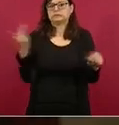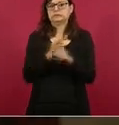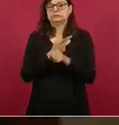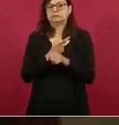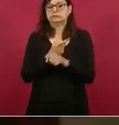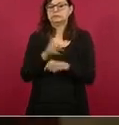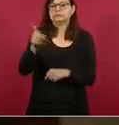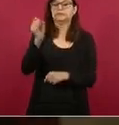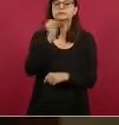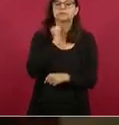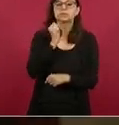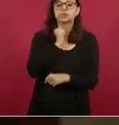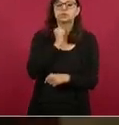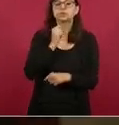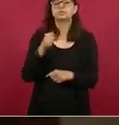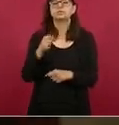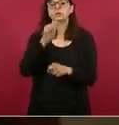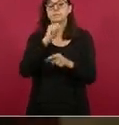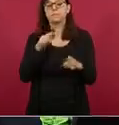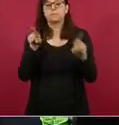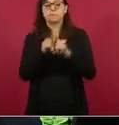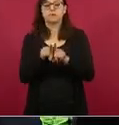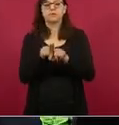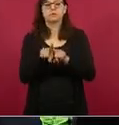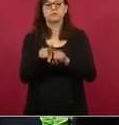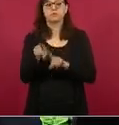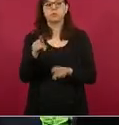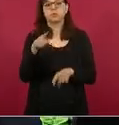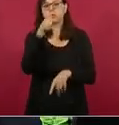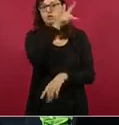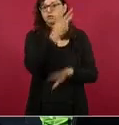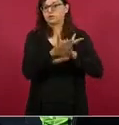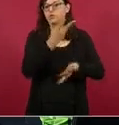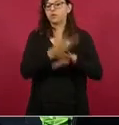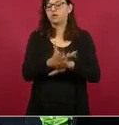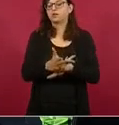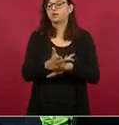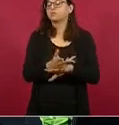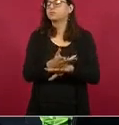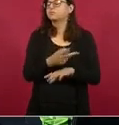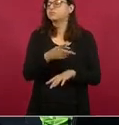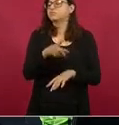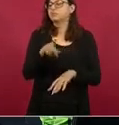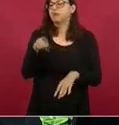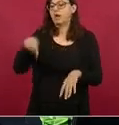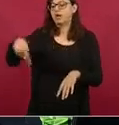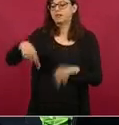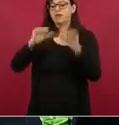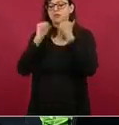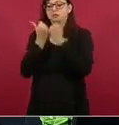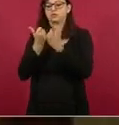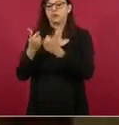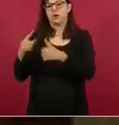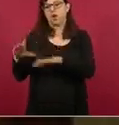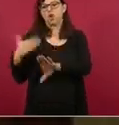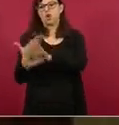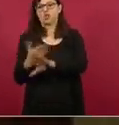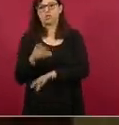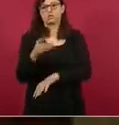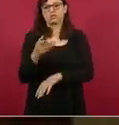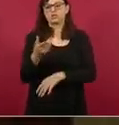los senadores y el financiamiento que todavía usted ha denunciado también por parte del gobierno de Estados Unidos en contra,